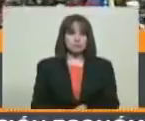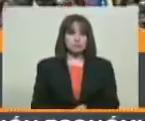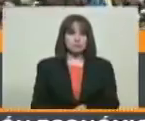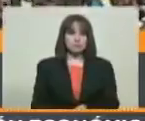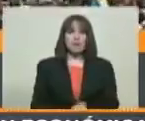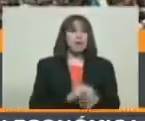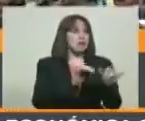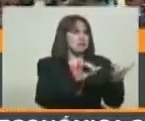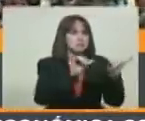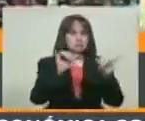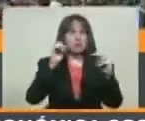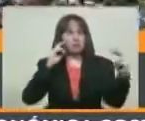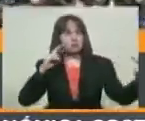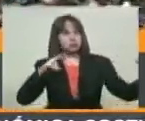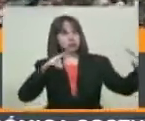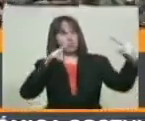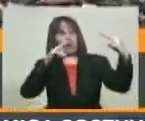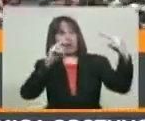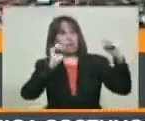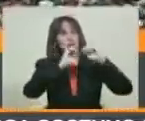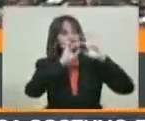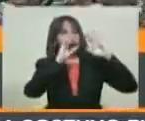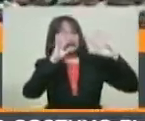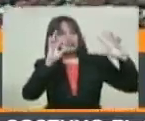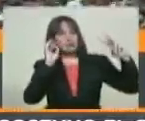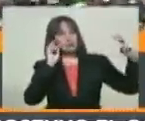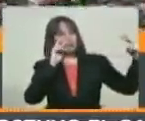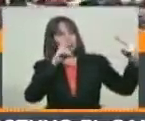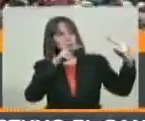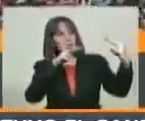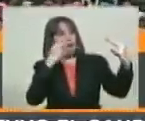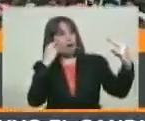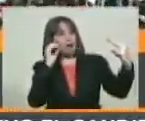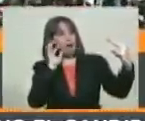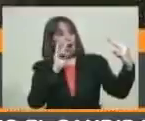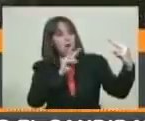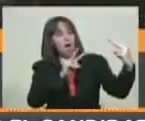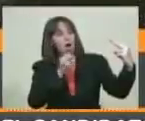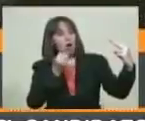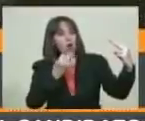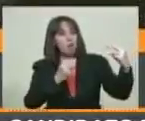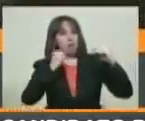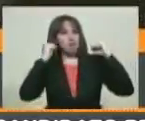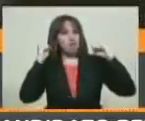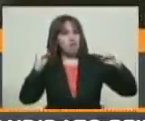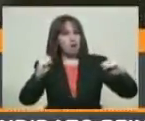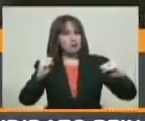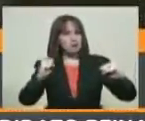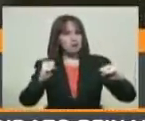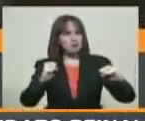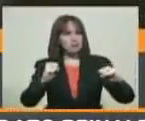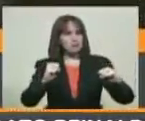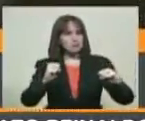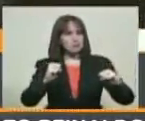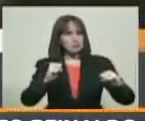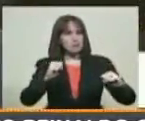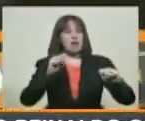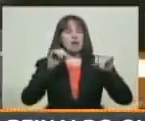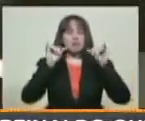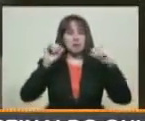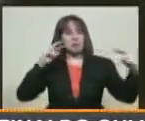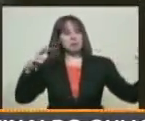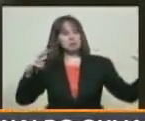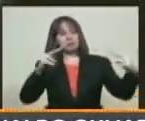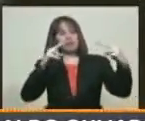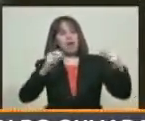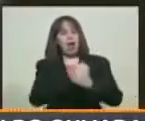Los mismos ojos brillantes. La misma fuerza fulgurante. El mismo amor